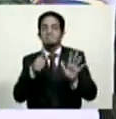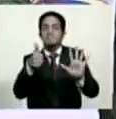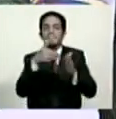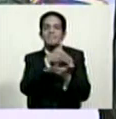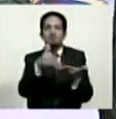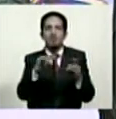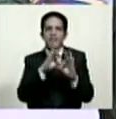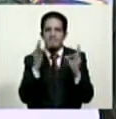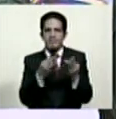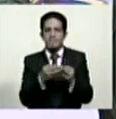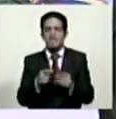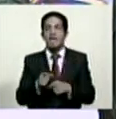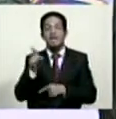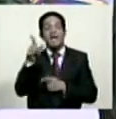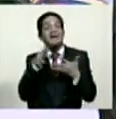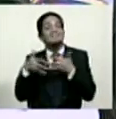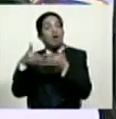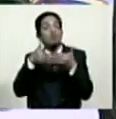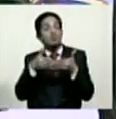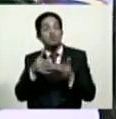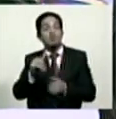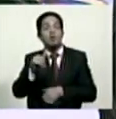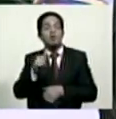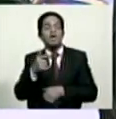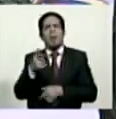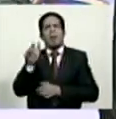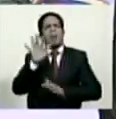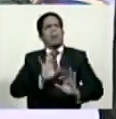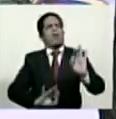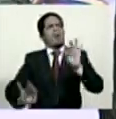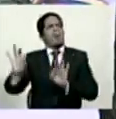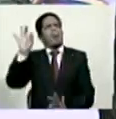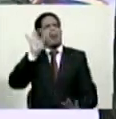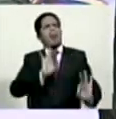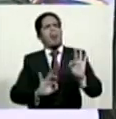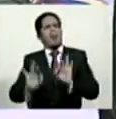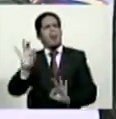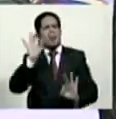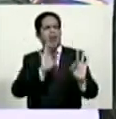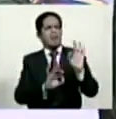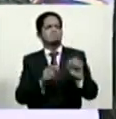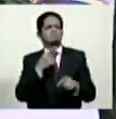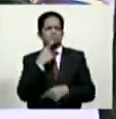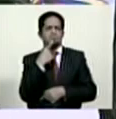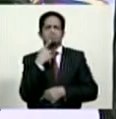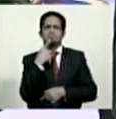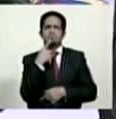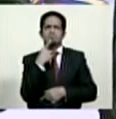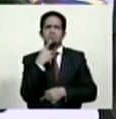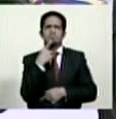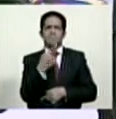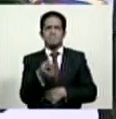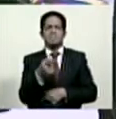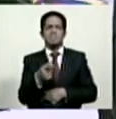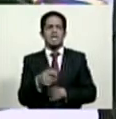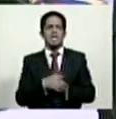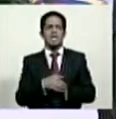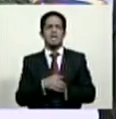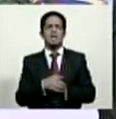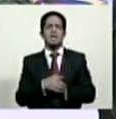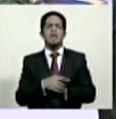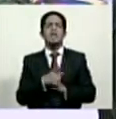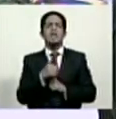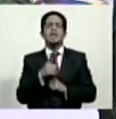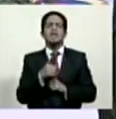ayuda humanitaria. Han montado un gran show en Cúcuta, en la frontera con Colombia, para solamente